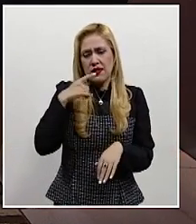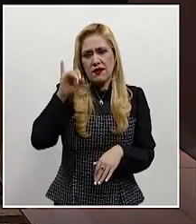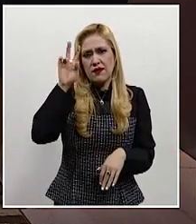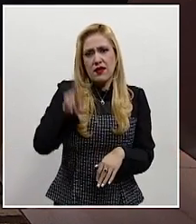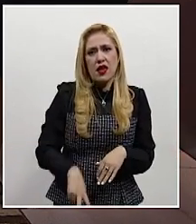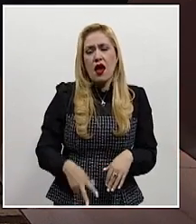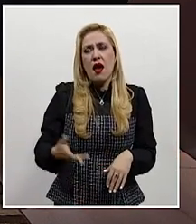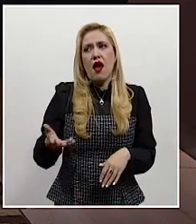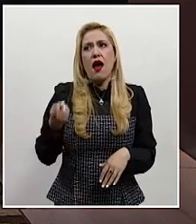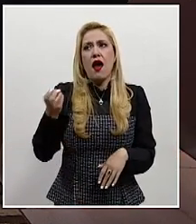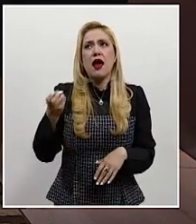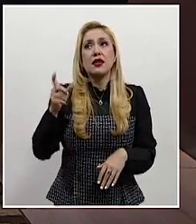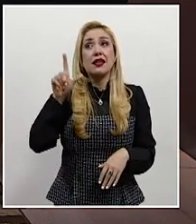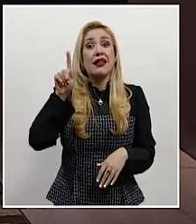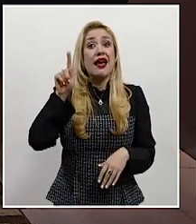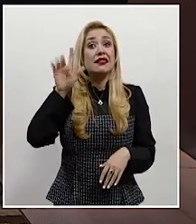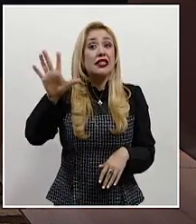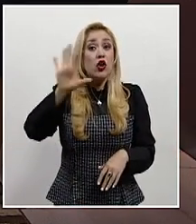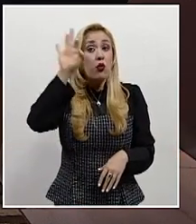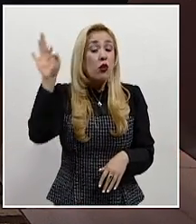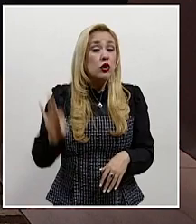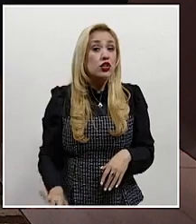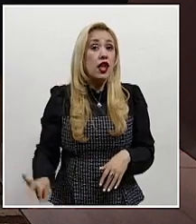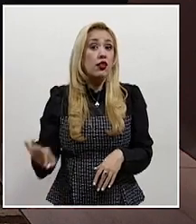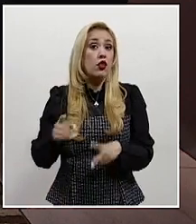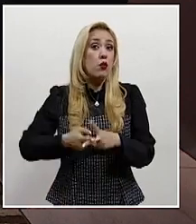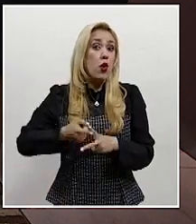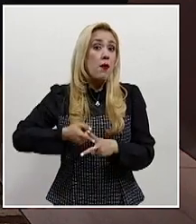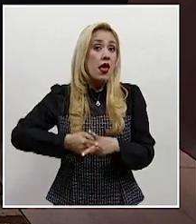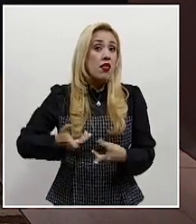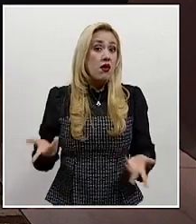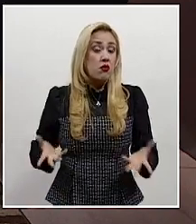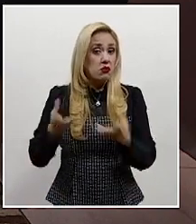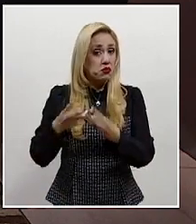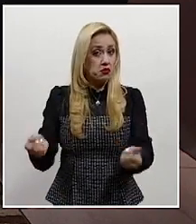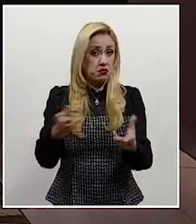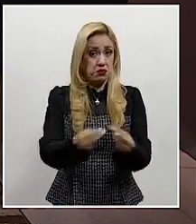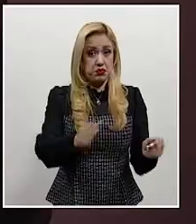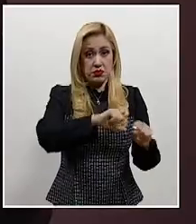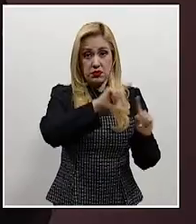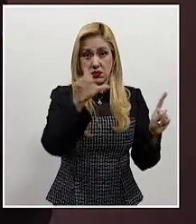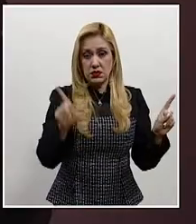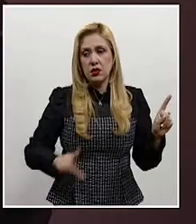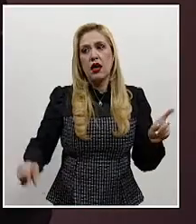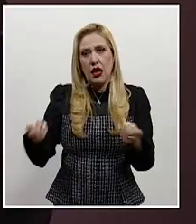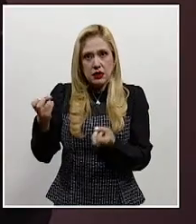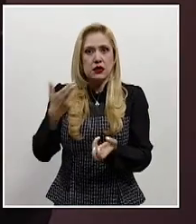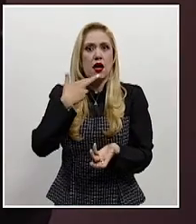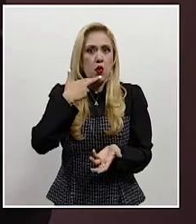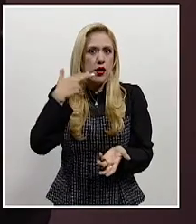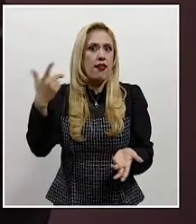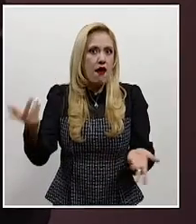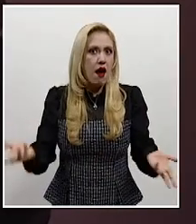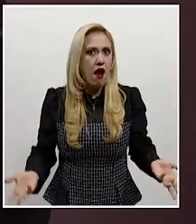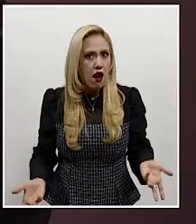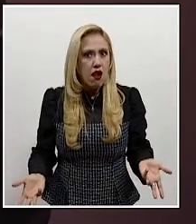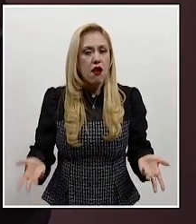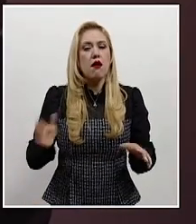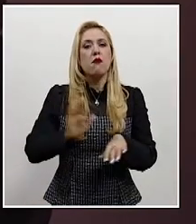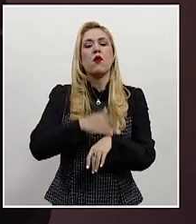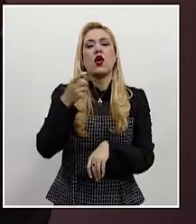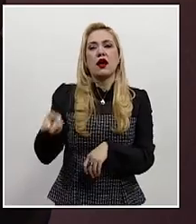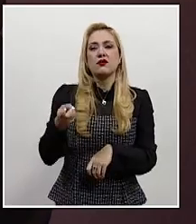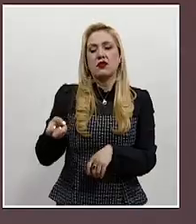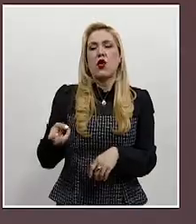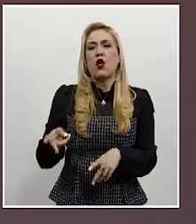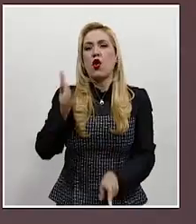que realmente la tasa es del 75% promedio en el país. Y es lo ideal, ¿no? Porque en esta etapa de la